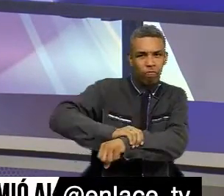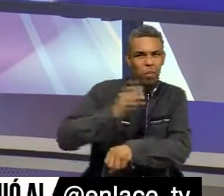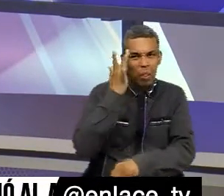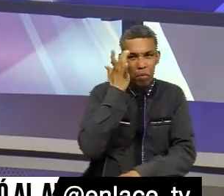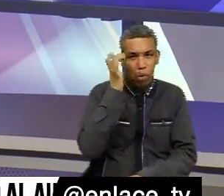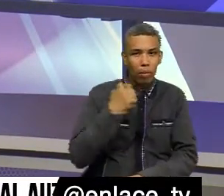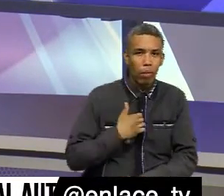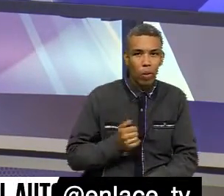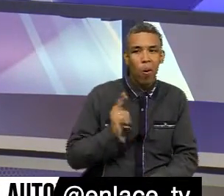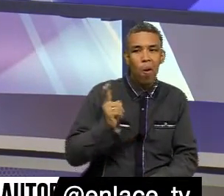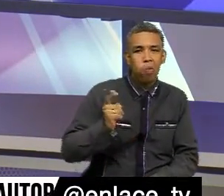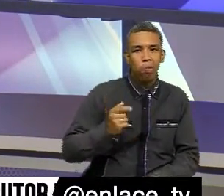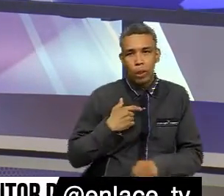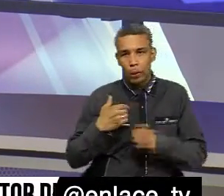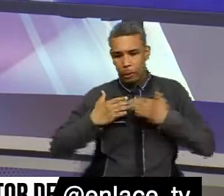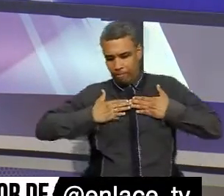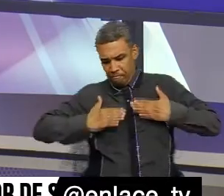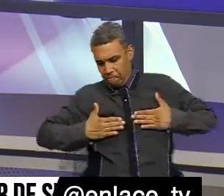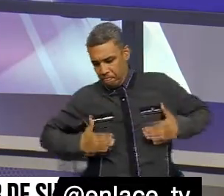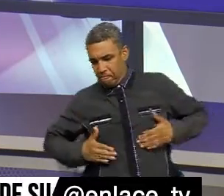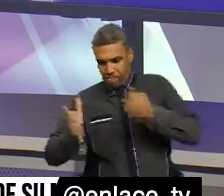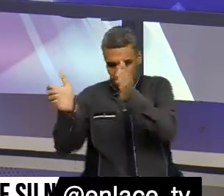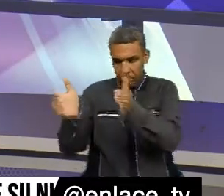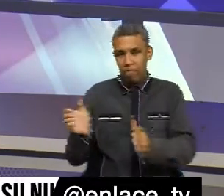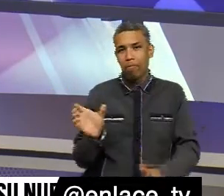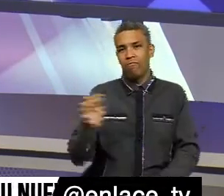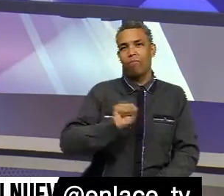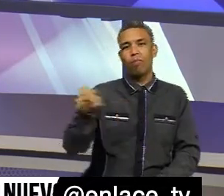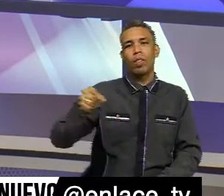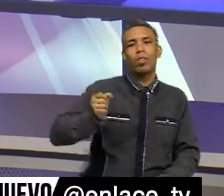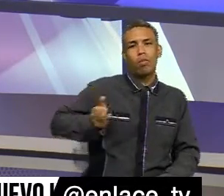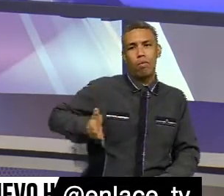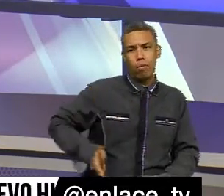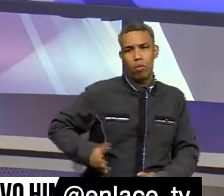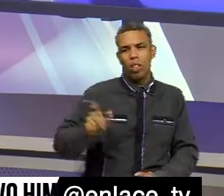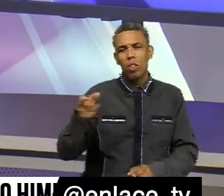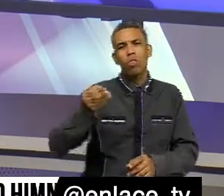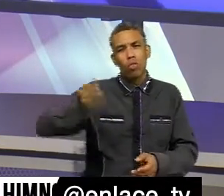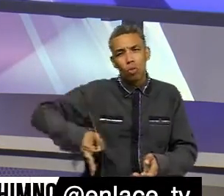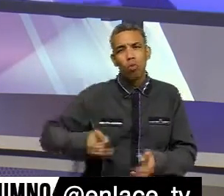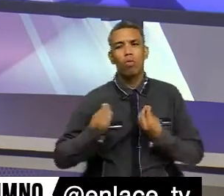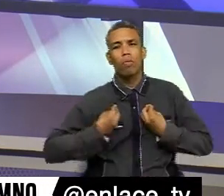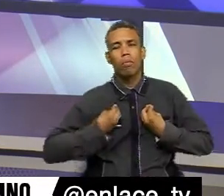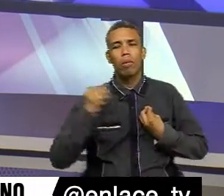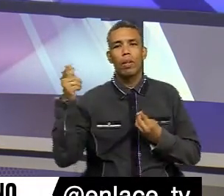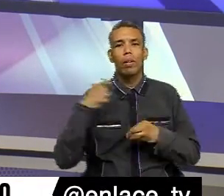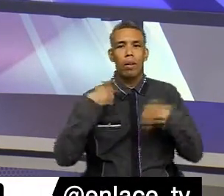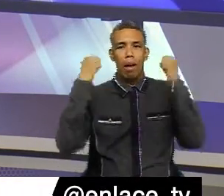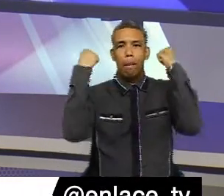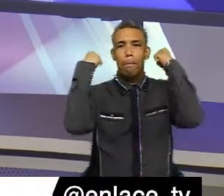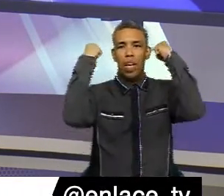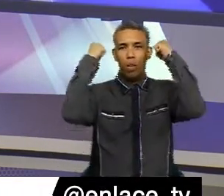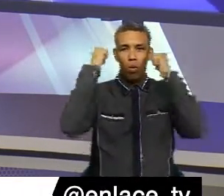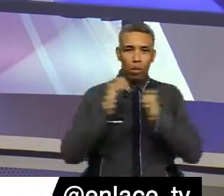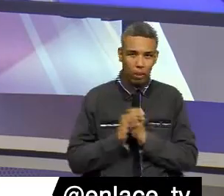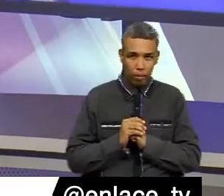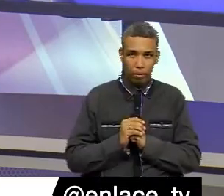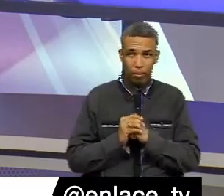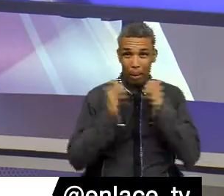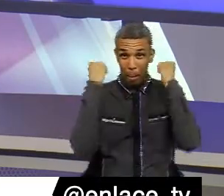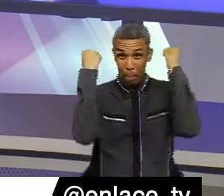armas de fuego. Estas personas procedentes de Piedecuesta se hacen pasar por miembros de la fuerza pública para cometer hurtos en la ciudad. Por esta